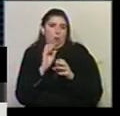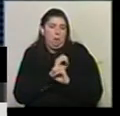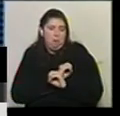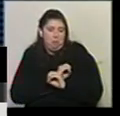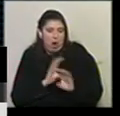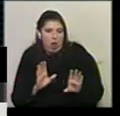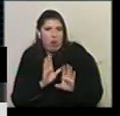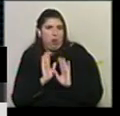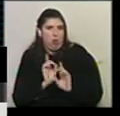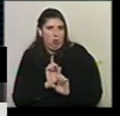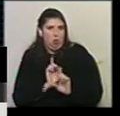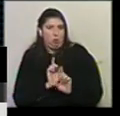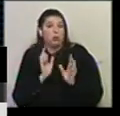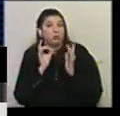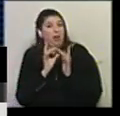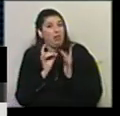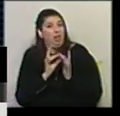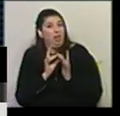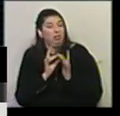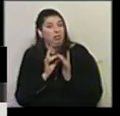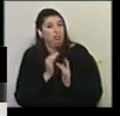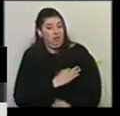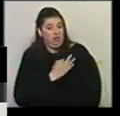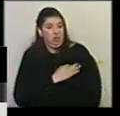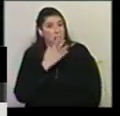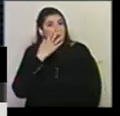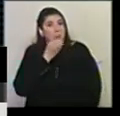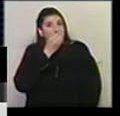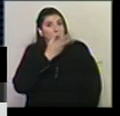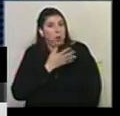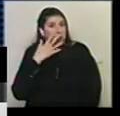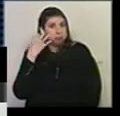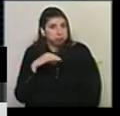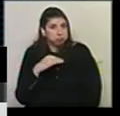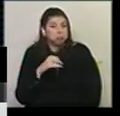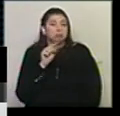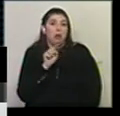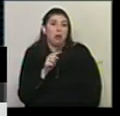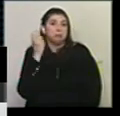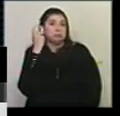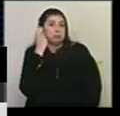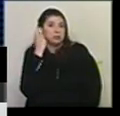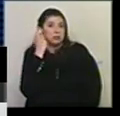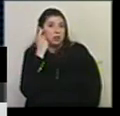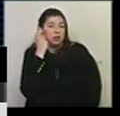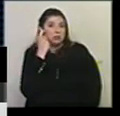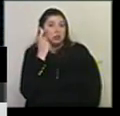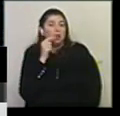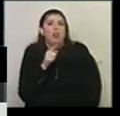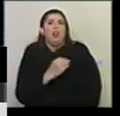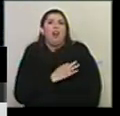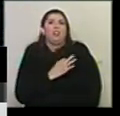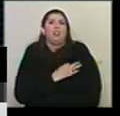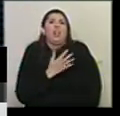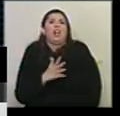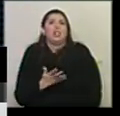va a ser buena y además hay un impacto en la sobrevida global, ahí uno tiene que empezar a pensar, porque la vida ¿cuánto es? La vida